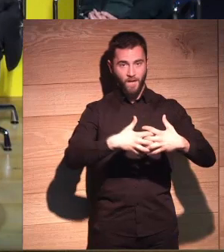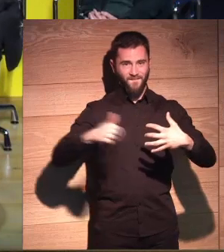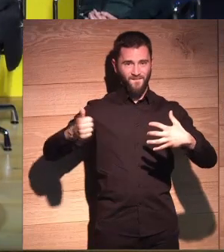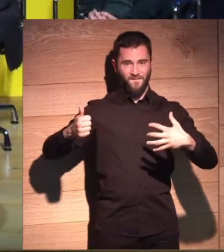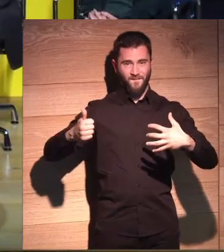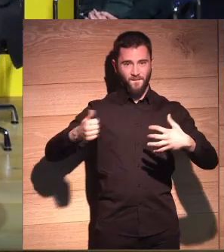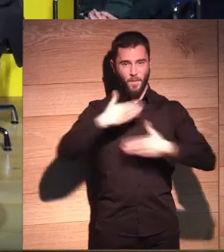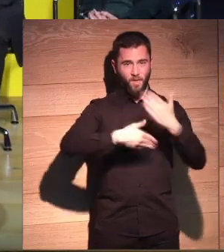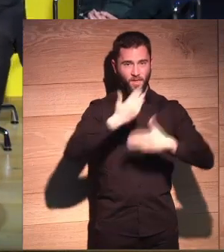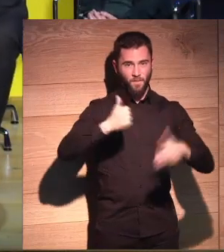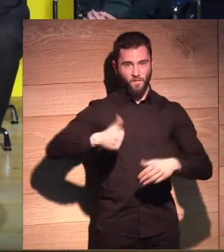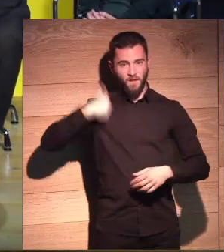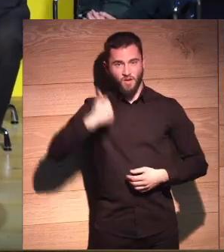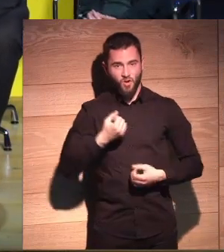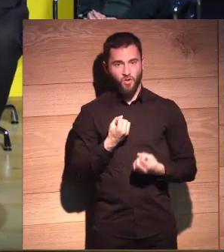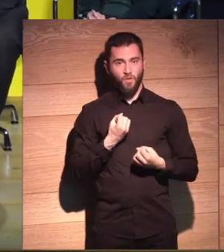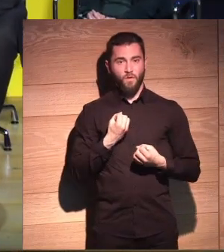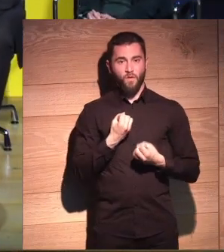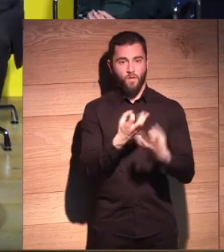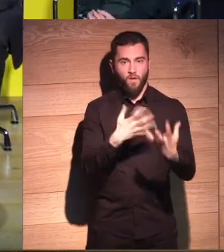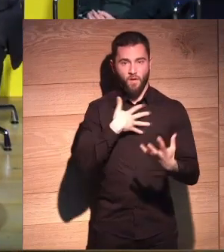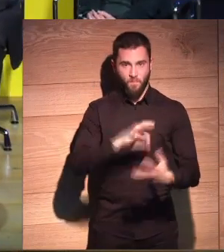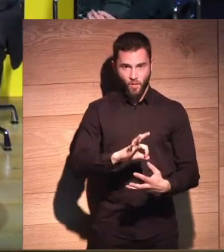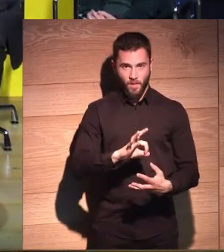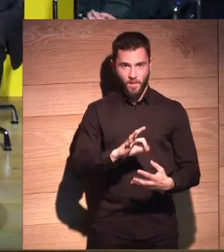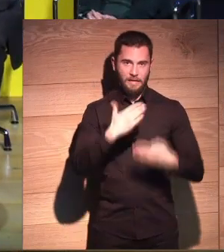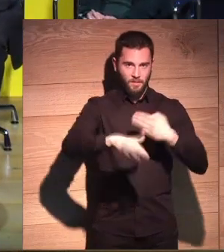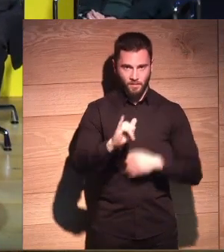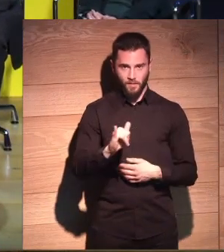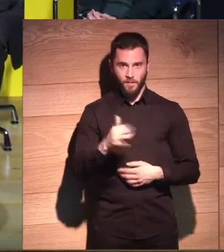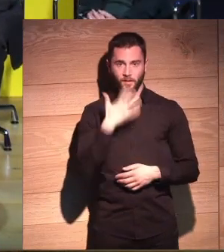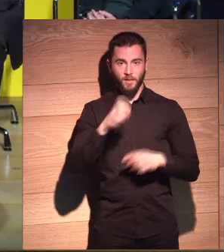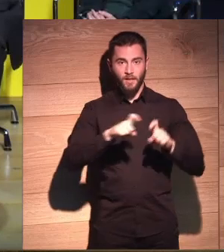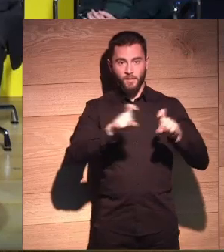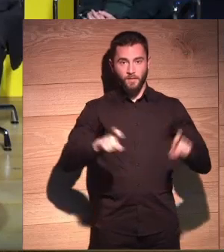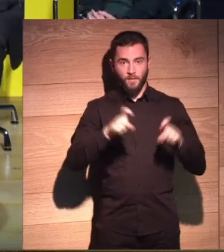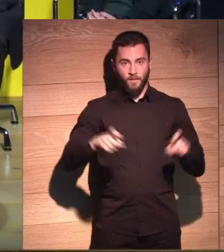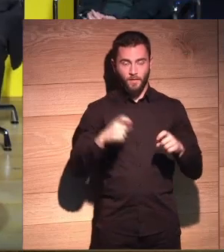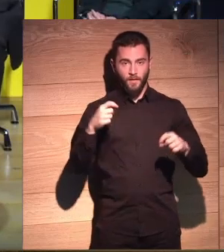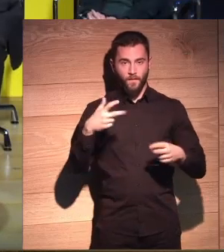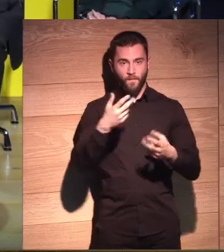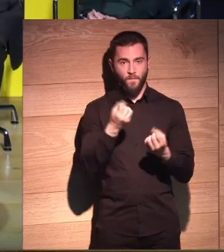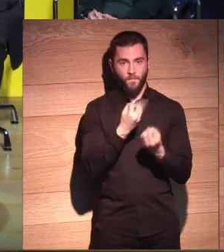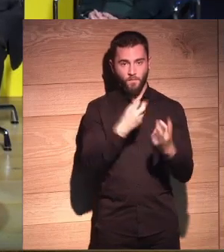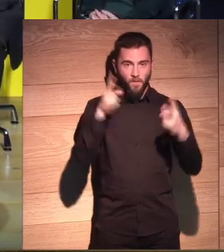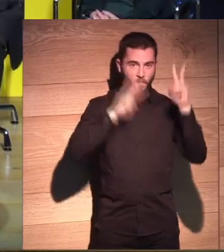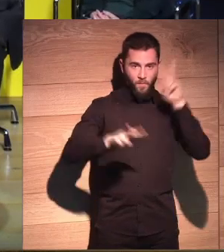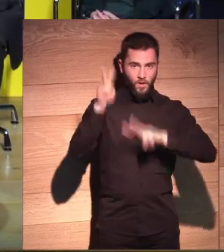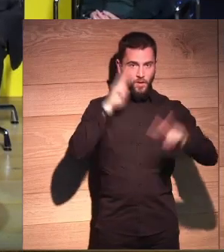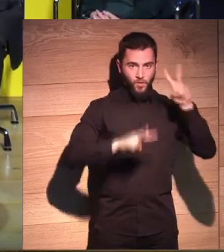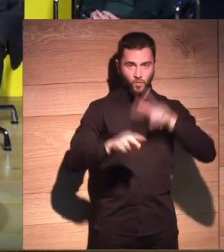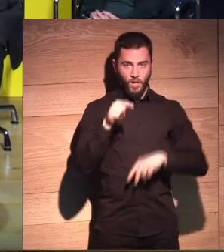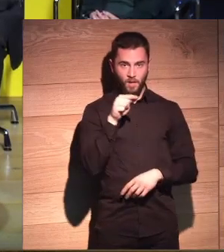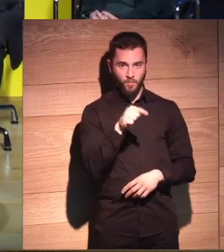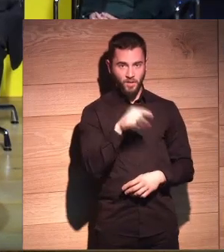esos procedimientos hasta cierto punto, ¿no? Es decir, que si le damos a una máquina información visual, pues puede sintetizar algo que